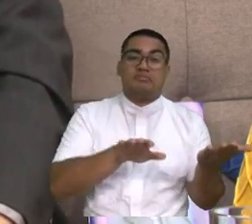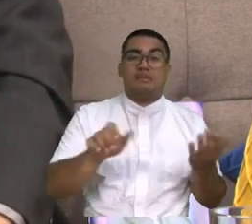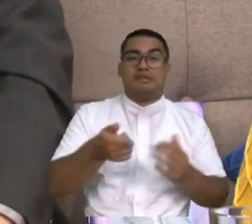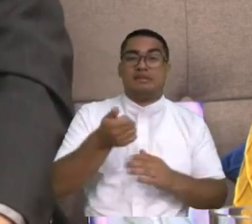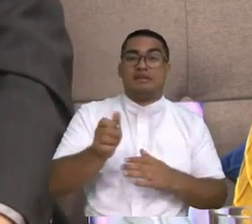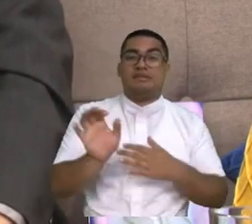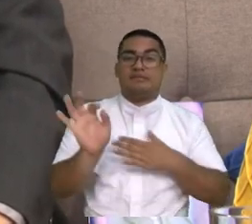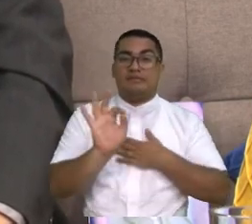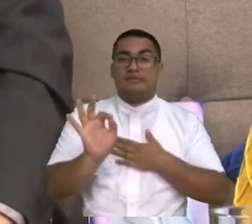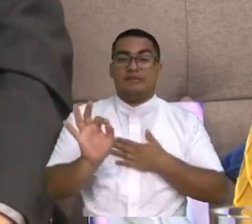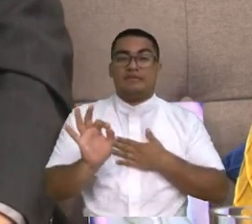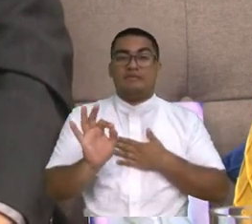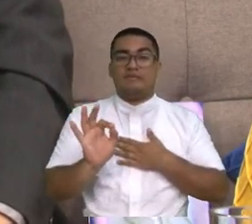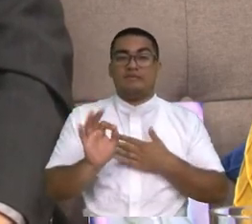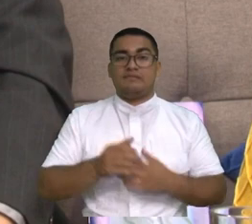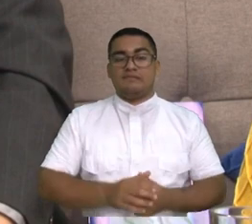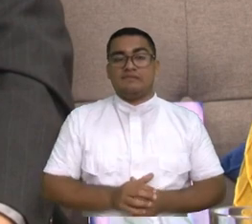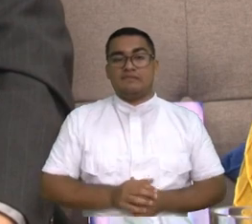febrero